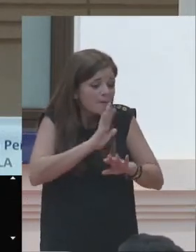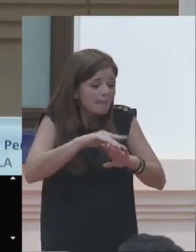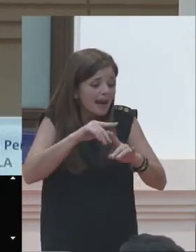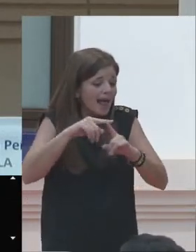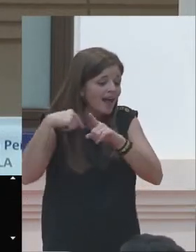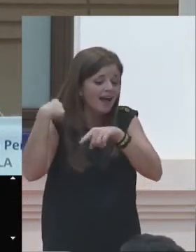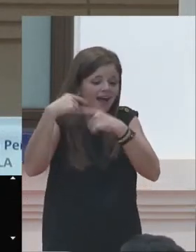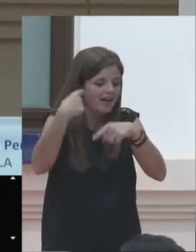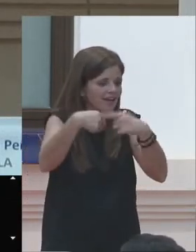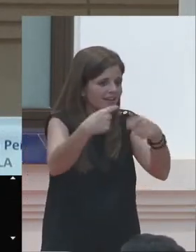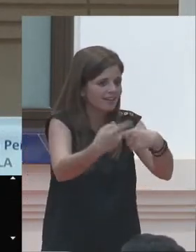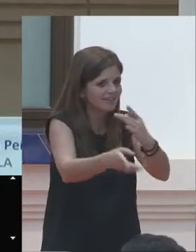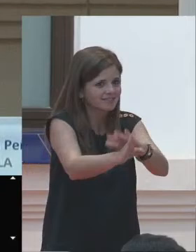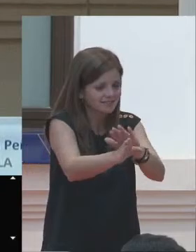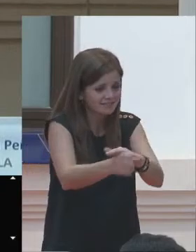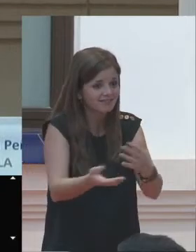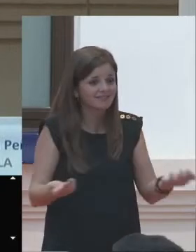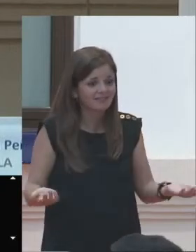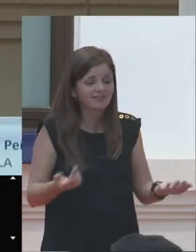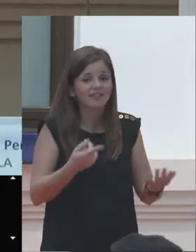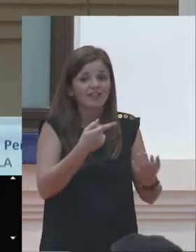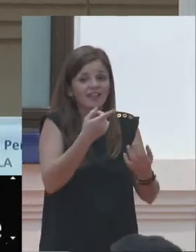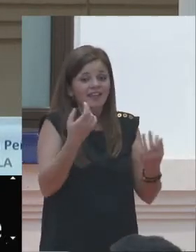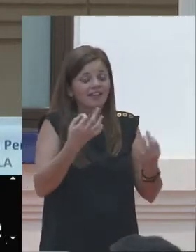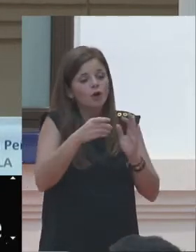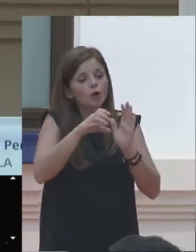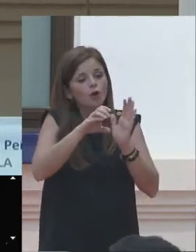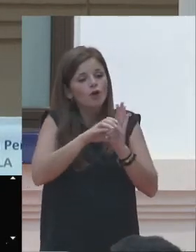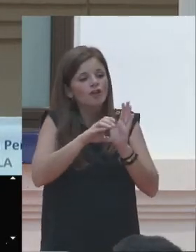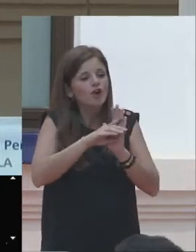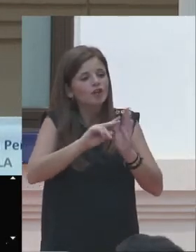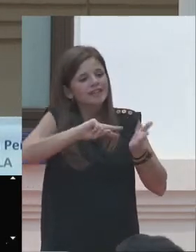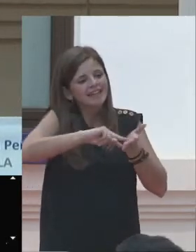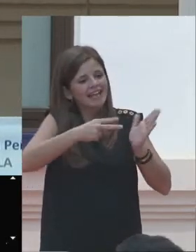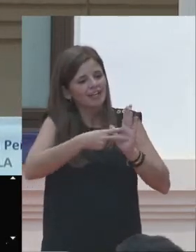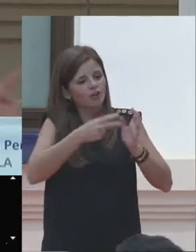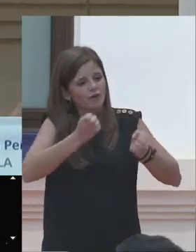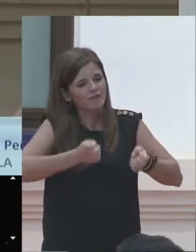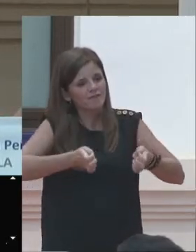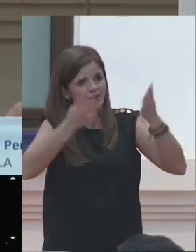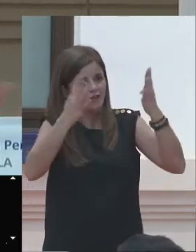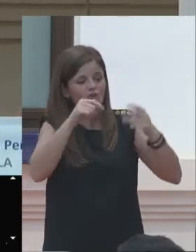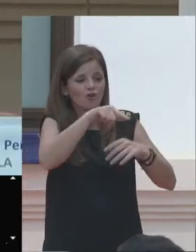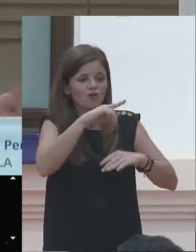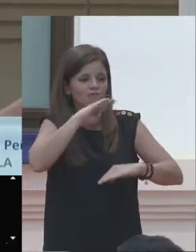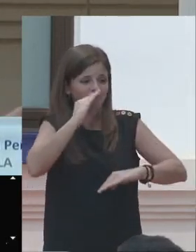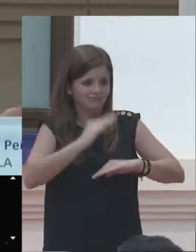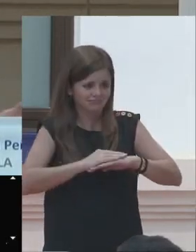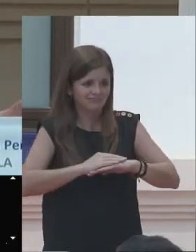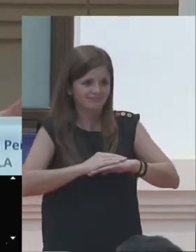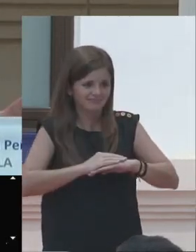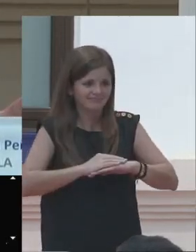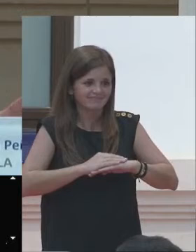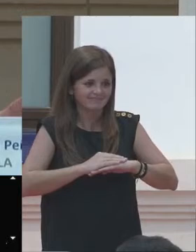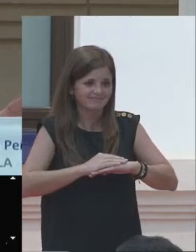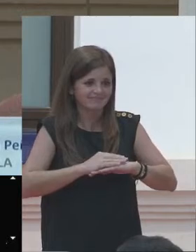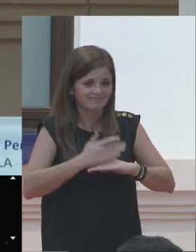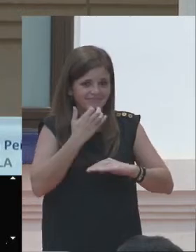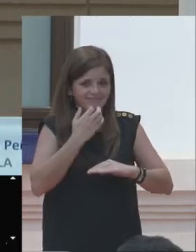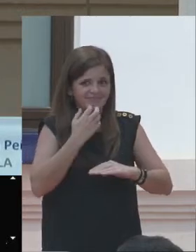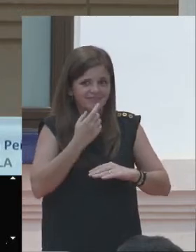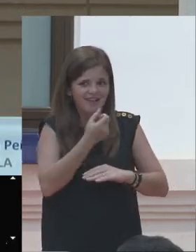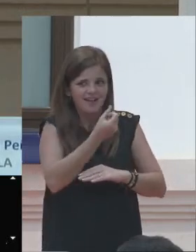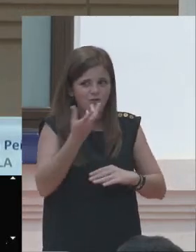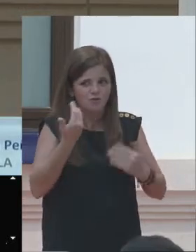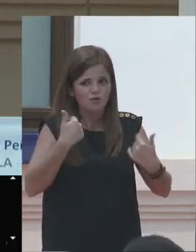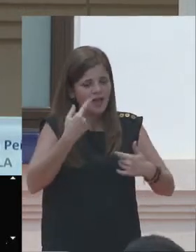con el uso de la tecnología. ¿Sobre qué se basa? El famoso Código Técnico de la Edificación. el que creo que todos los que hayamos tenido contacto con